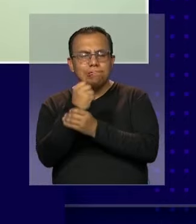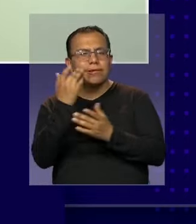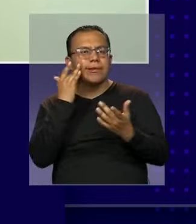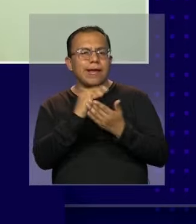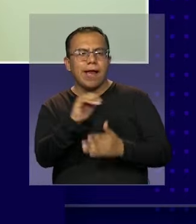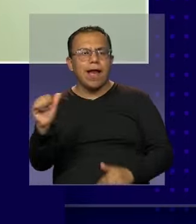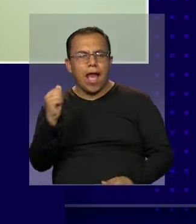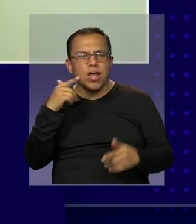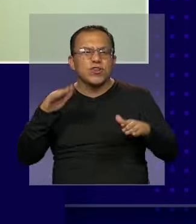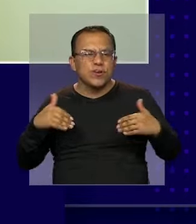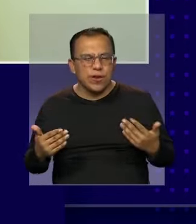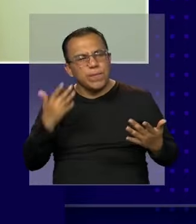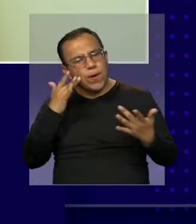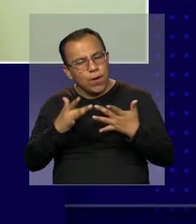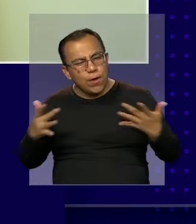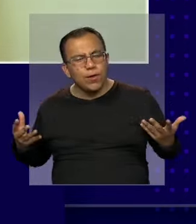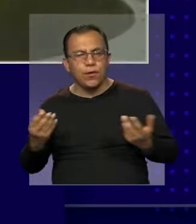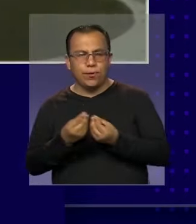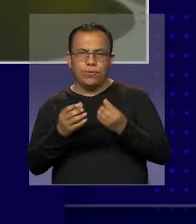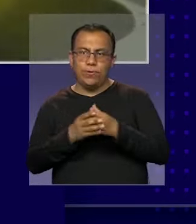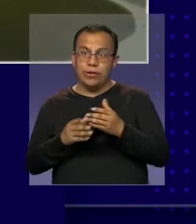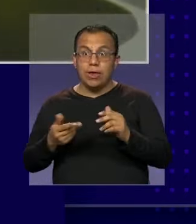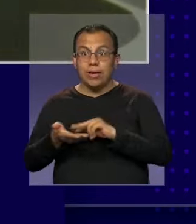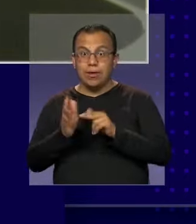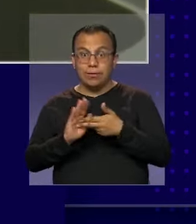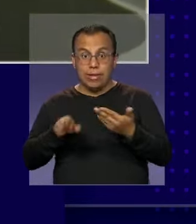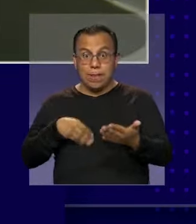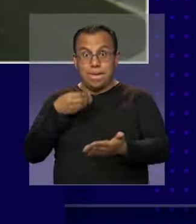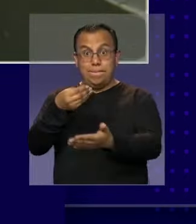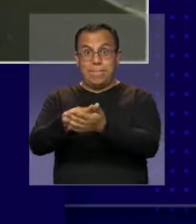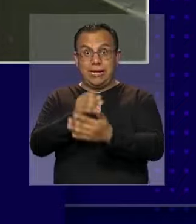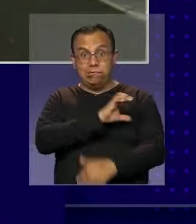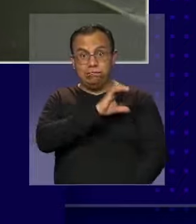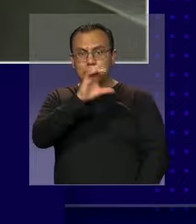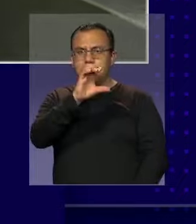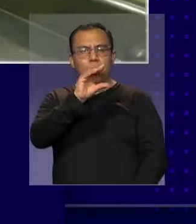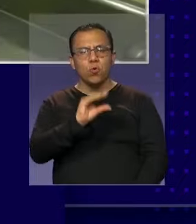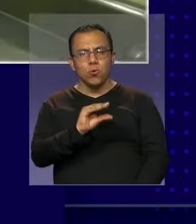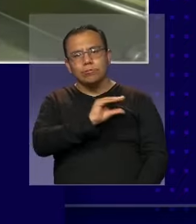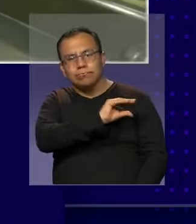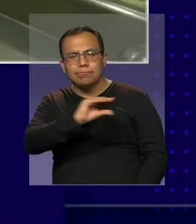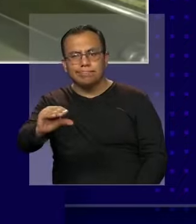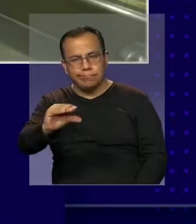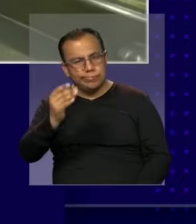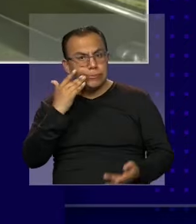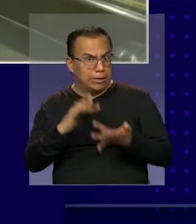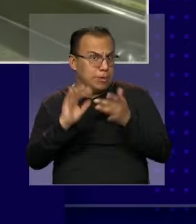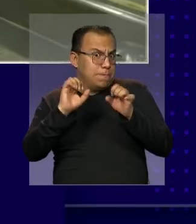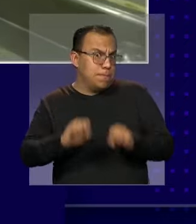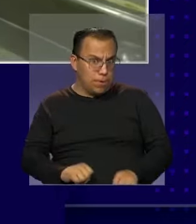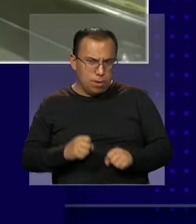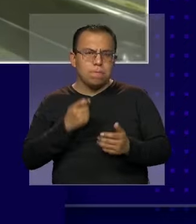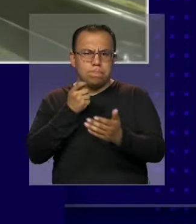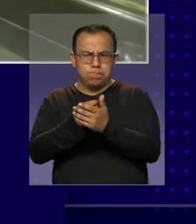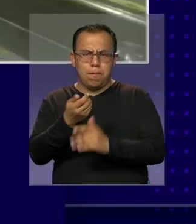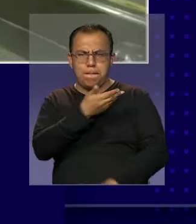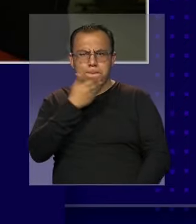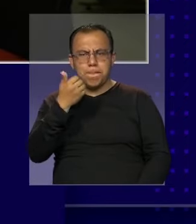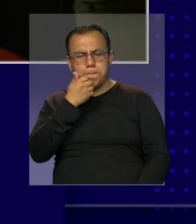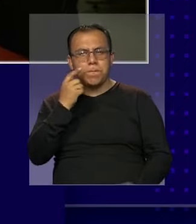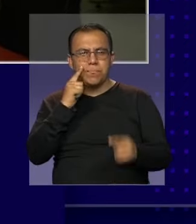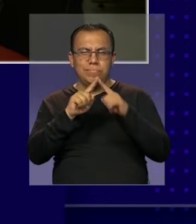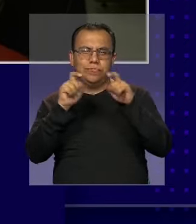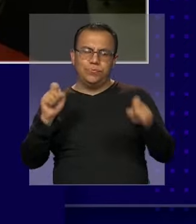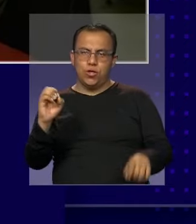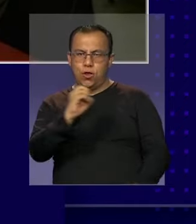todo el tiempo hay una remuneración menor por un trabajo que podría hacerse o que es mejor pago, por ejemplo, frente